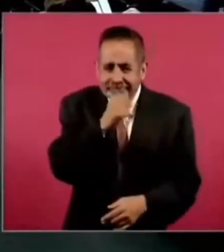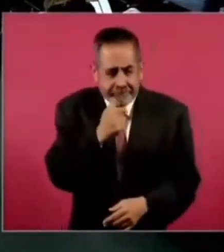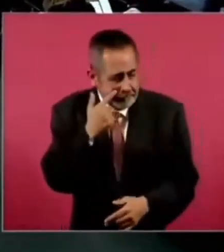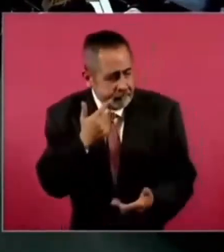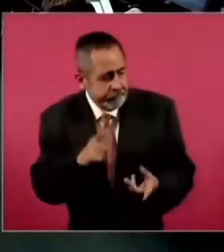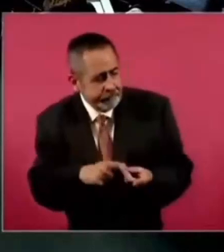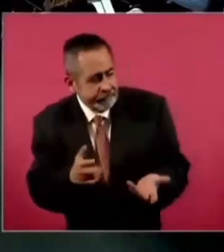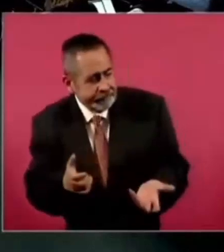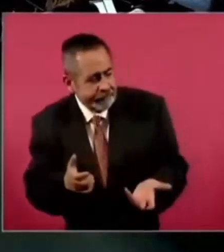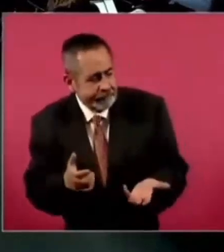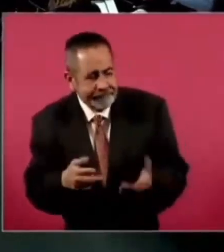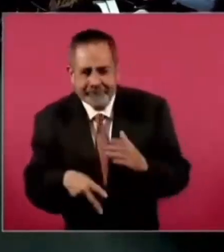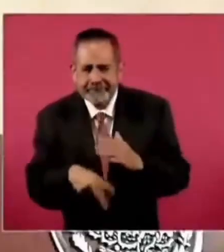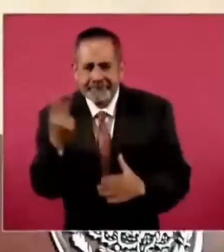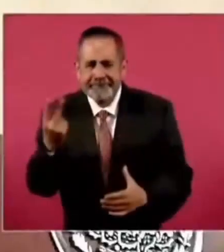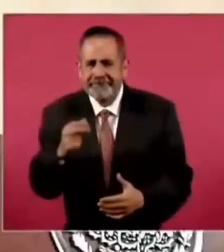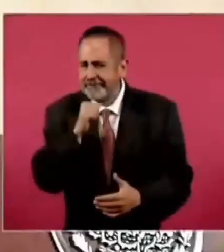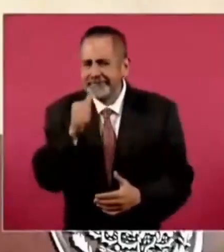porque no